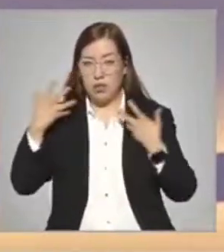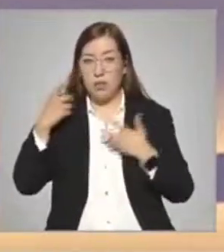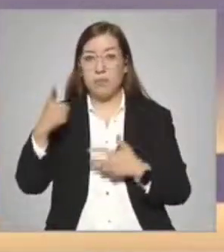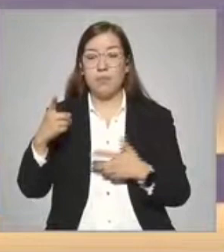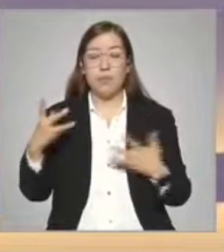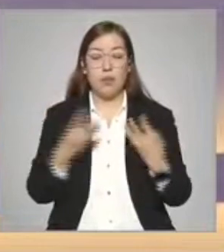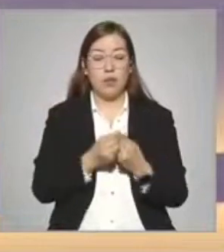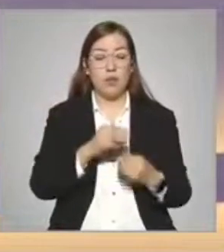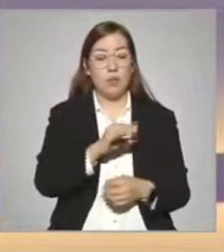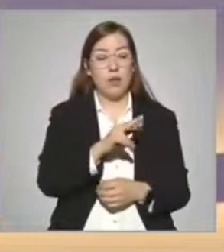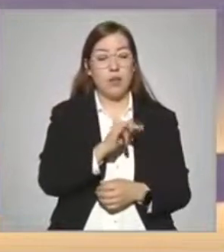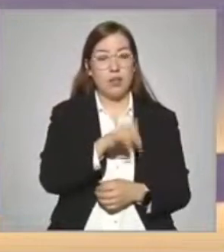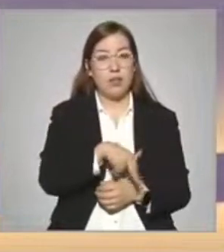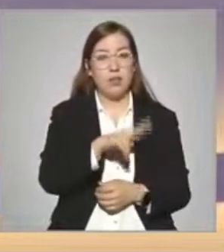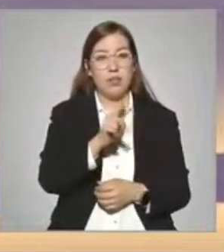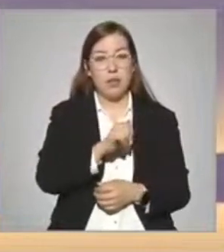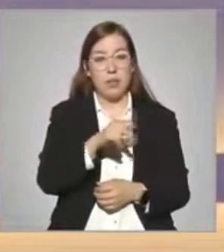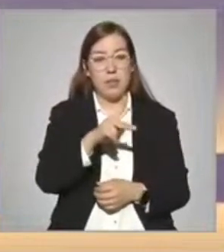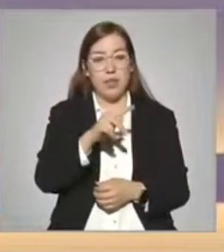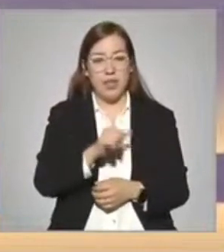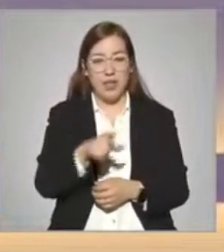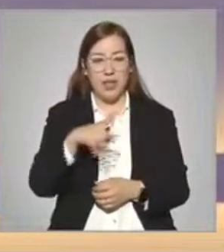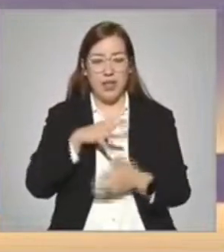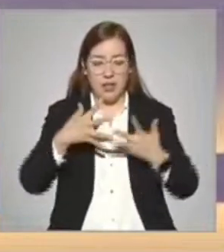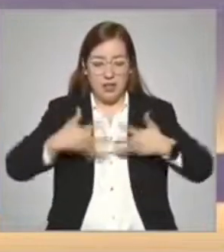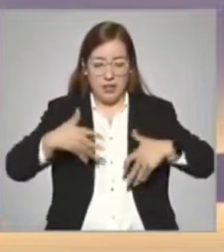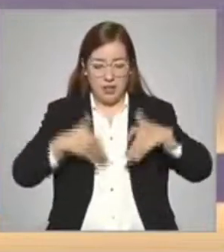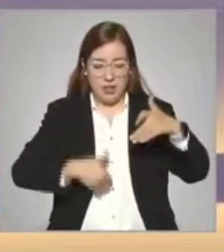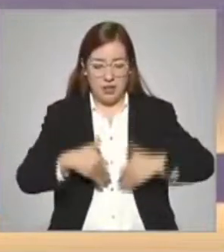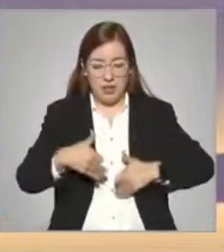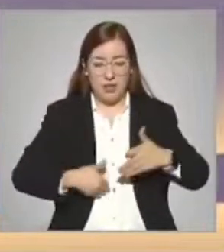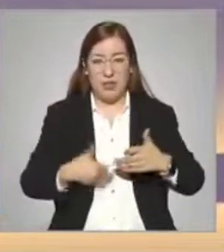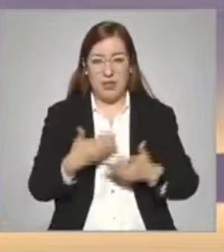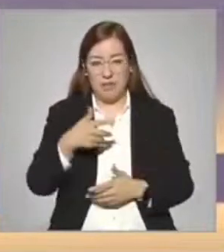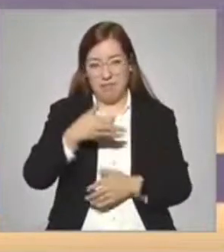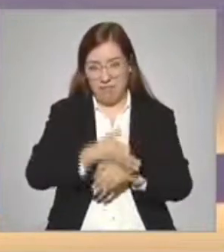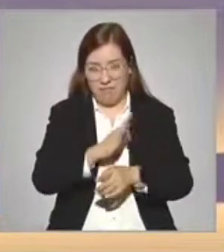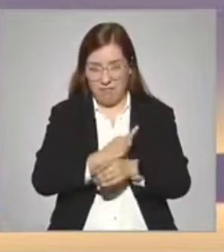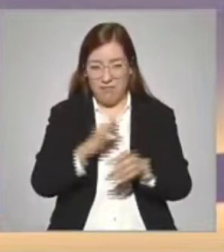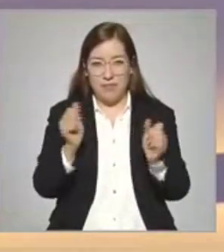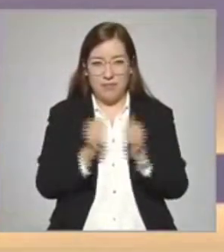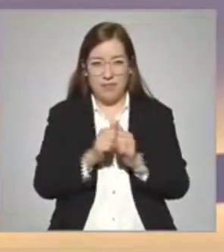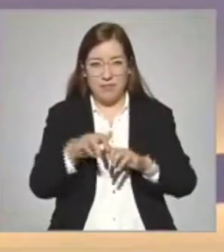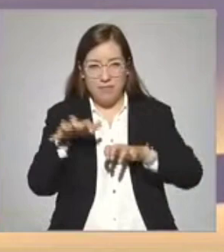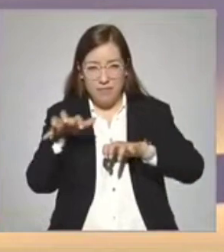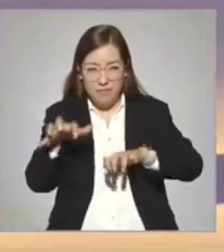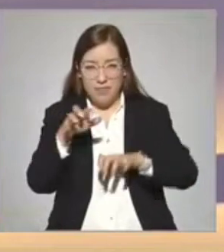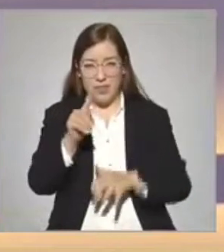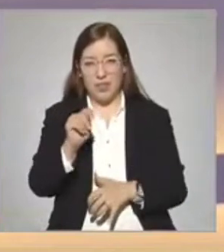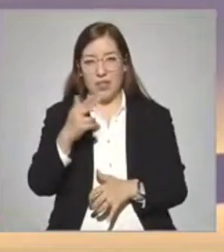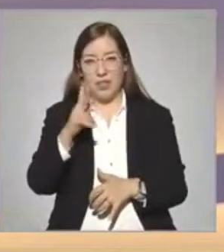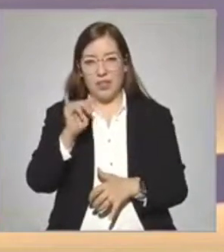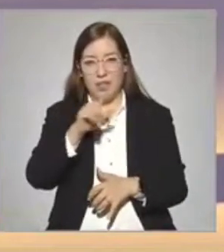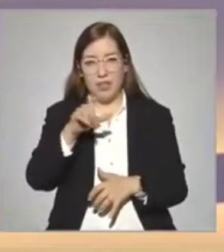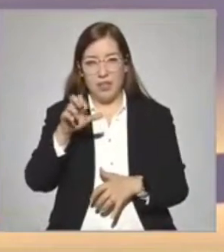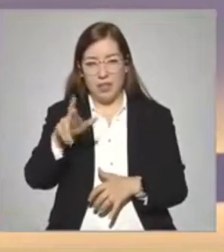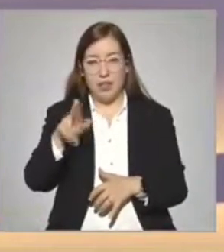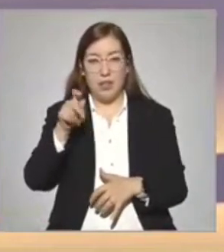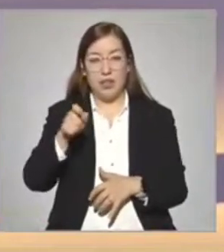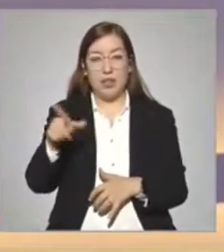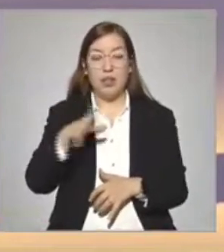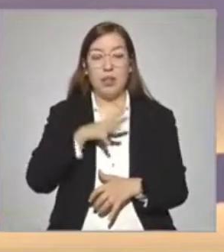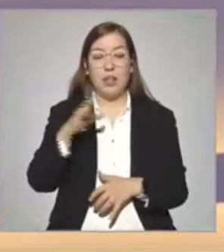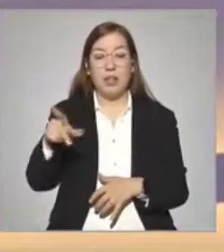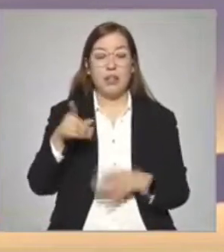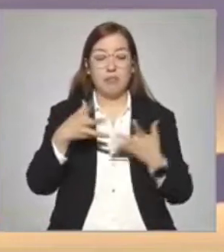una comedia de enredo con tintes de thriller y con los ingredientes más finos de la novela negra, El insólito